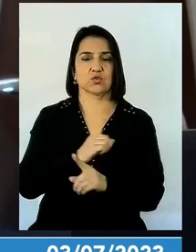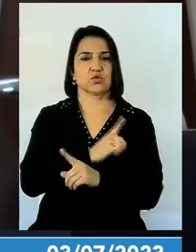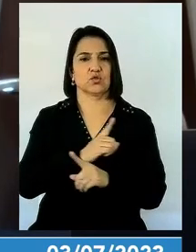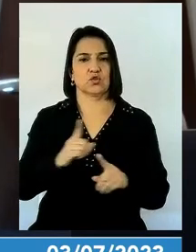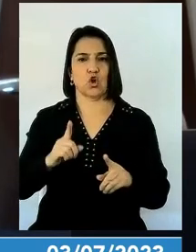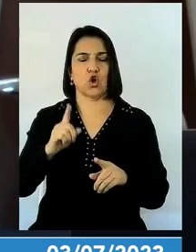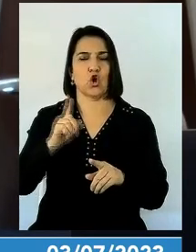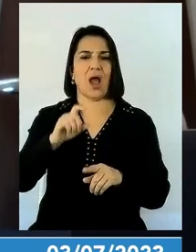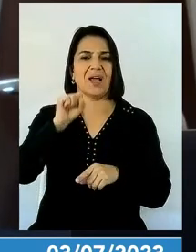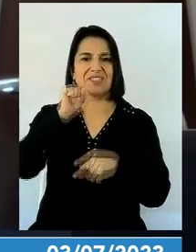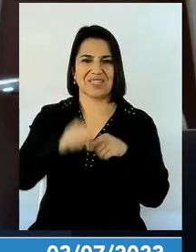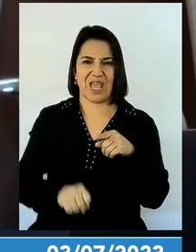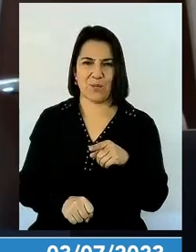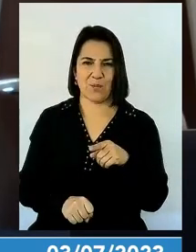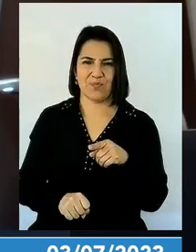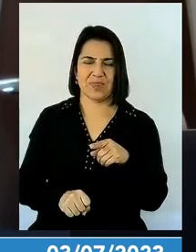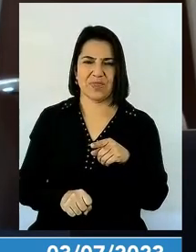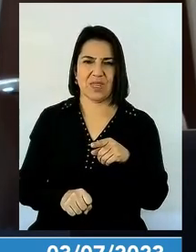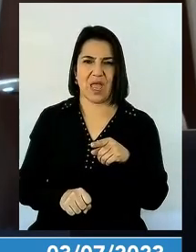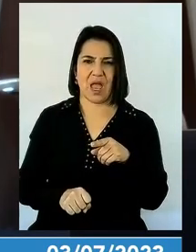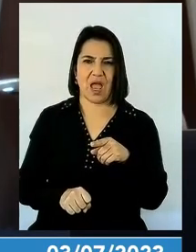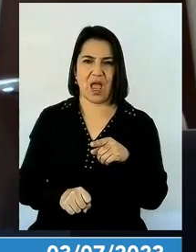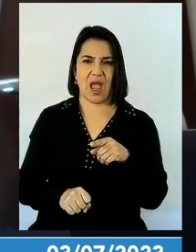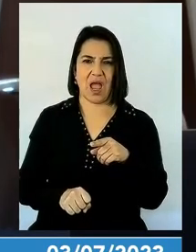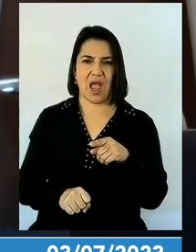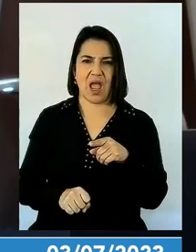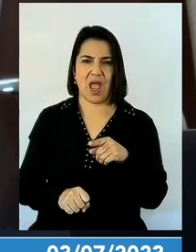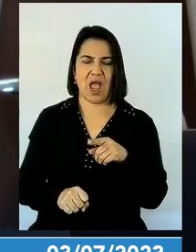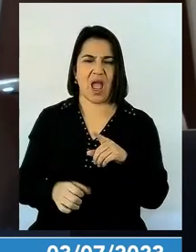ni sufrimiento alguno hacia los animales.